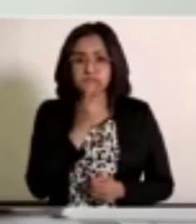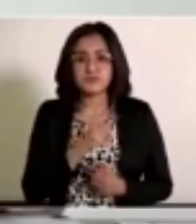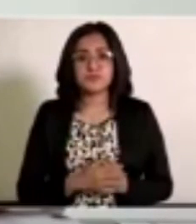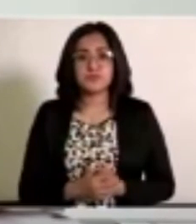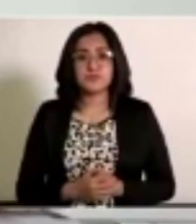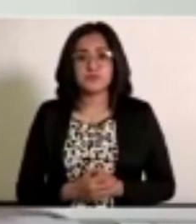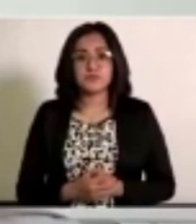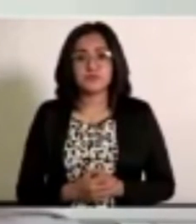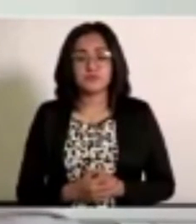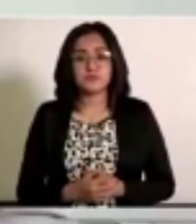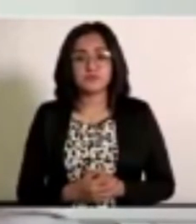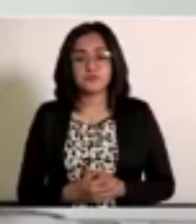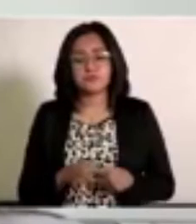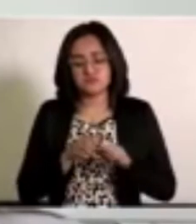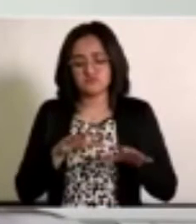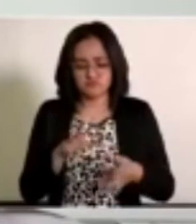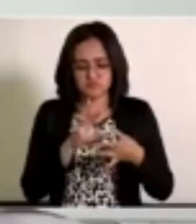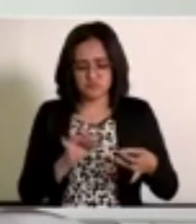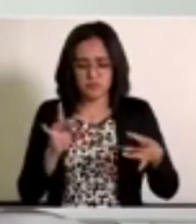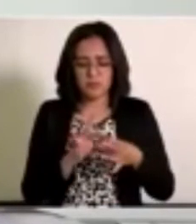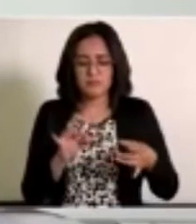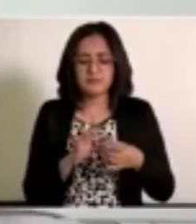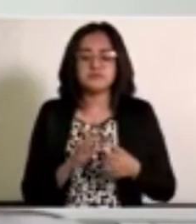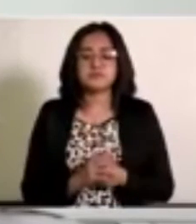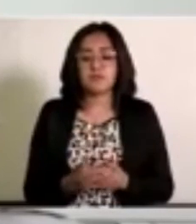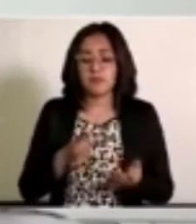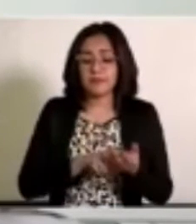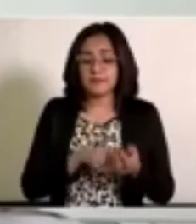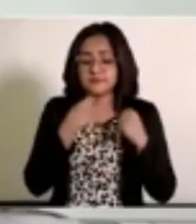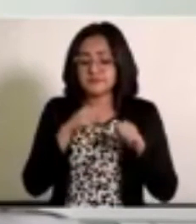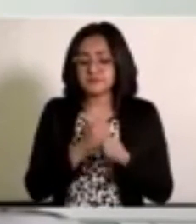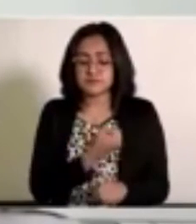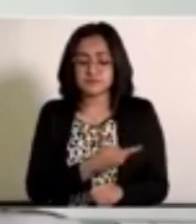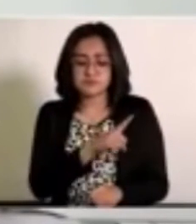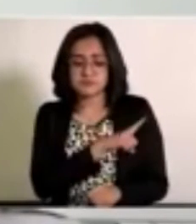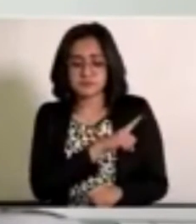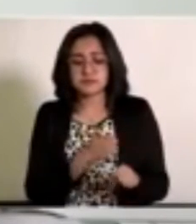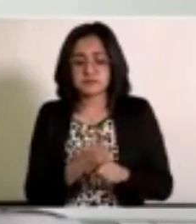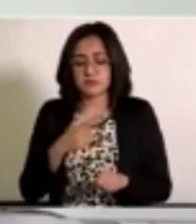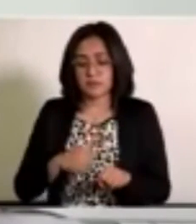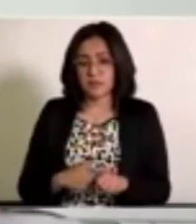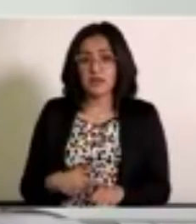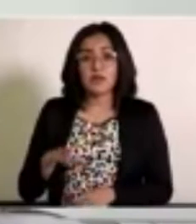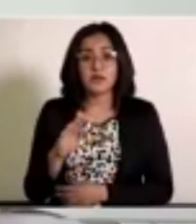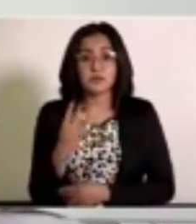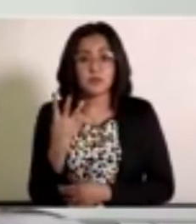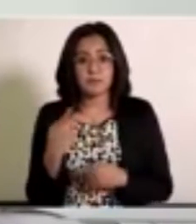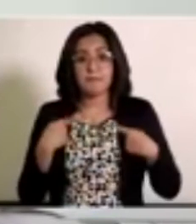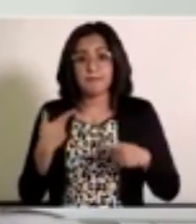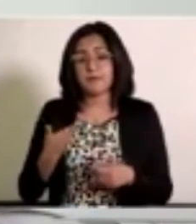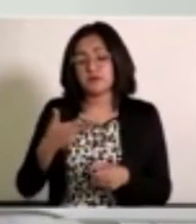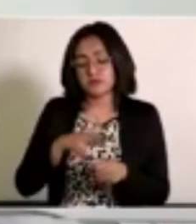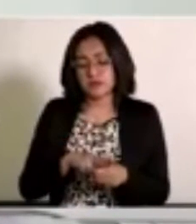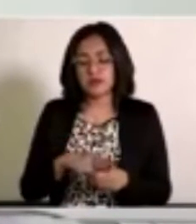mecánica. Están distribuidos de la siguiente manera. En la red hospitalaria de los servicios de salud tenemos 94 pacientes